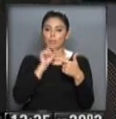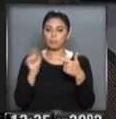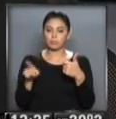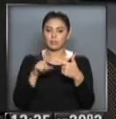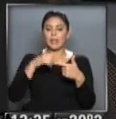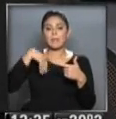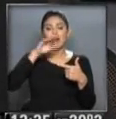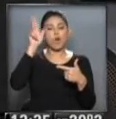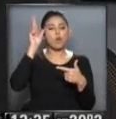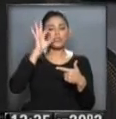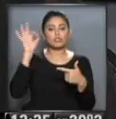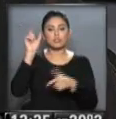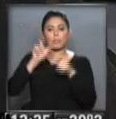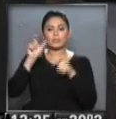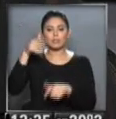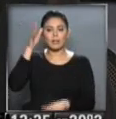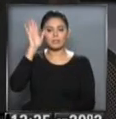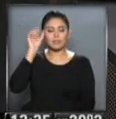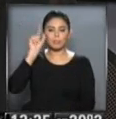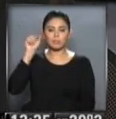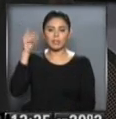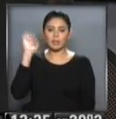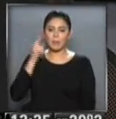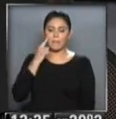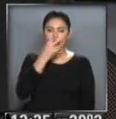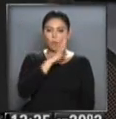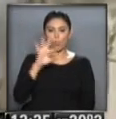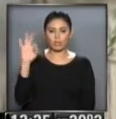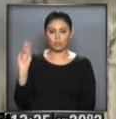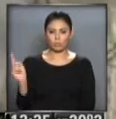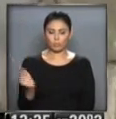más de 800 mártires italianos asesinados en 1400.